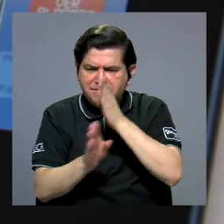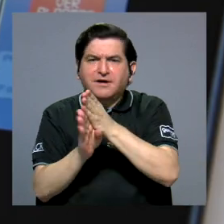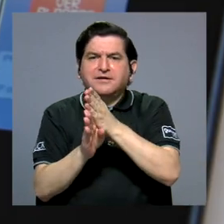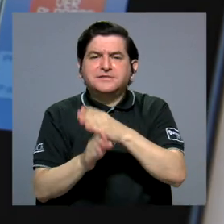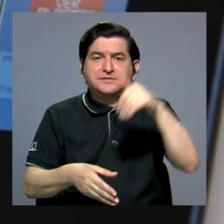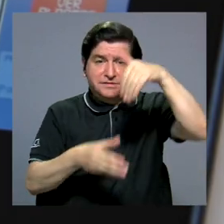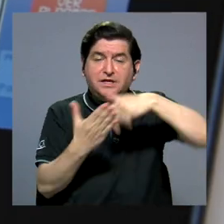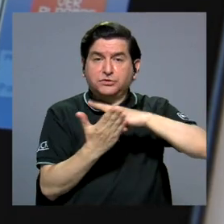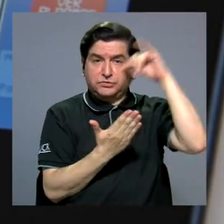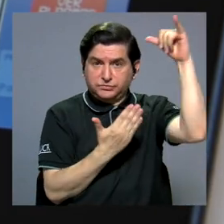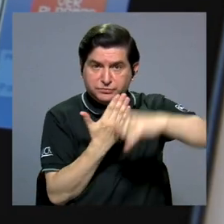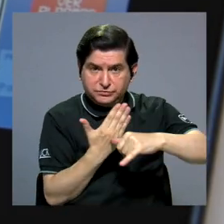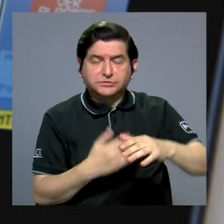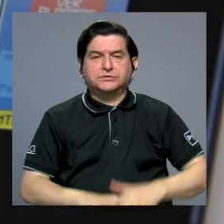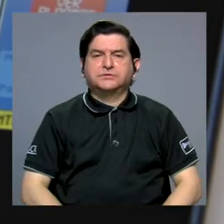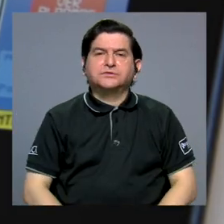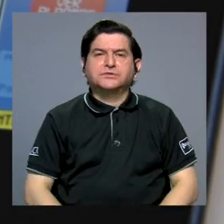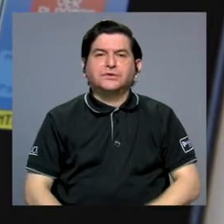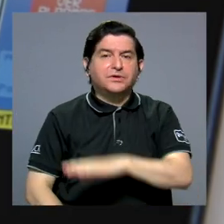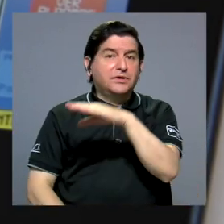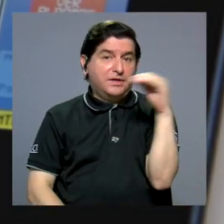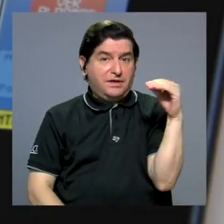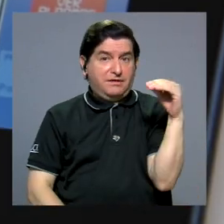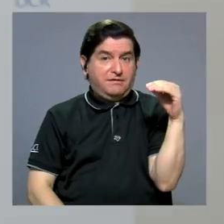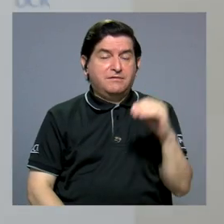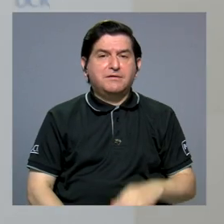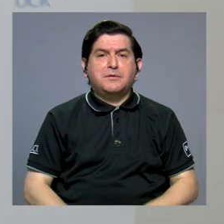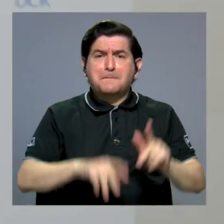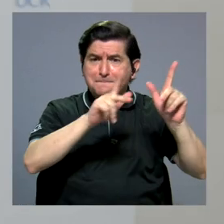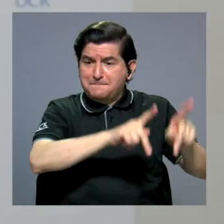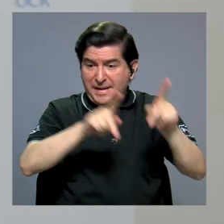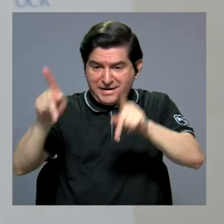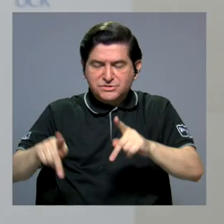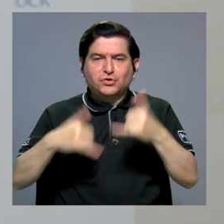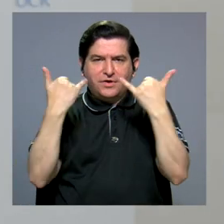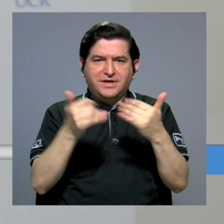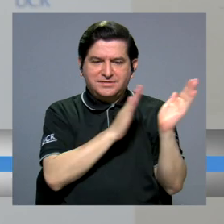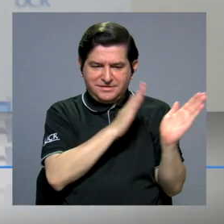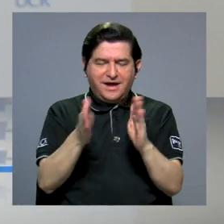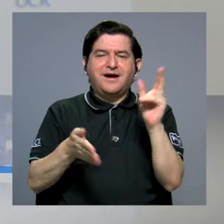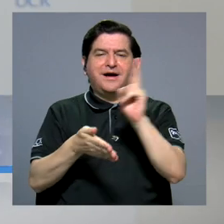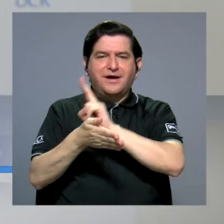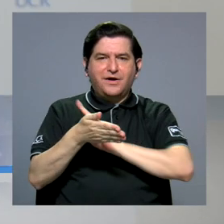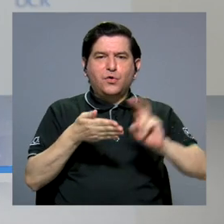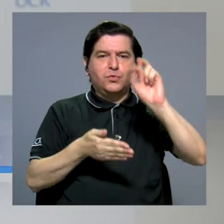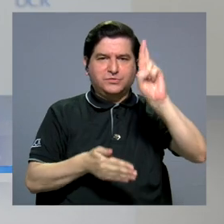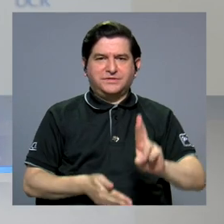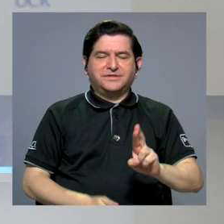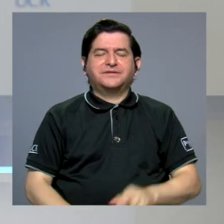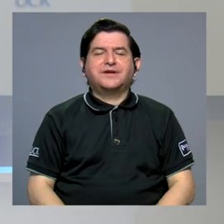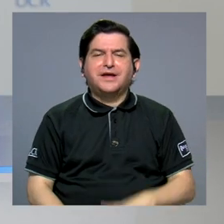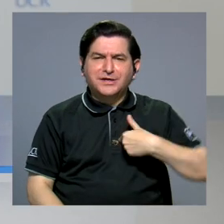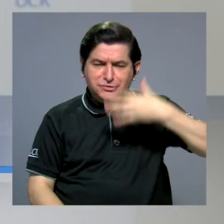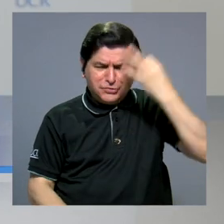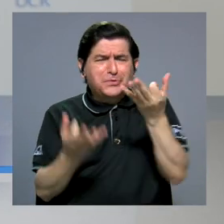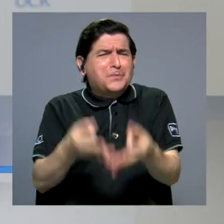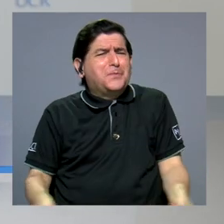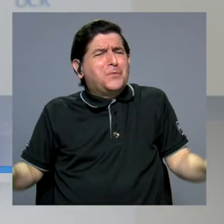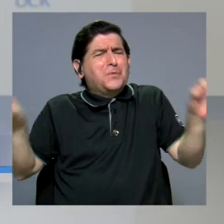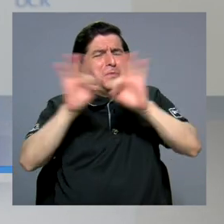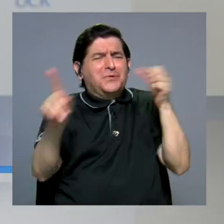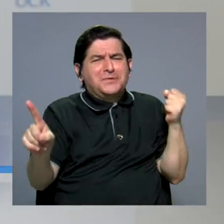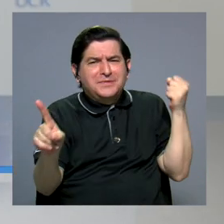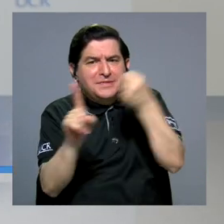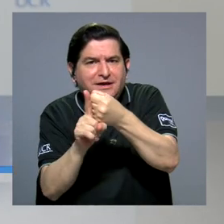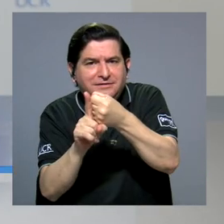dentro de este proyecto y que es gente que ha sido formada en la UCR. Entonces yo creo que es muy